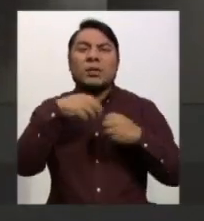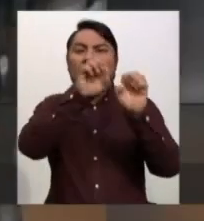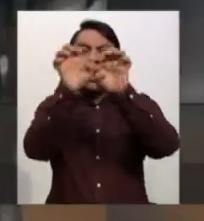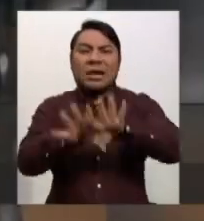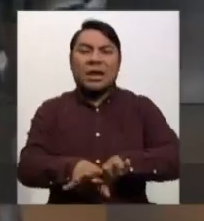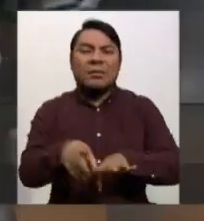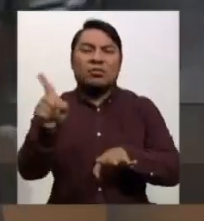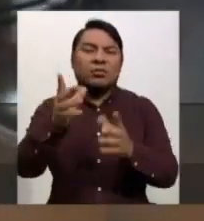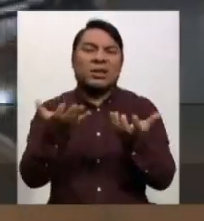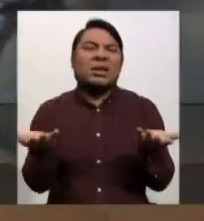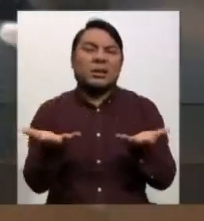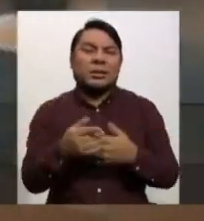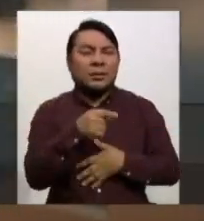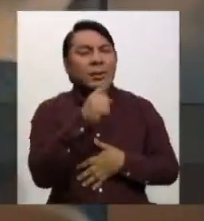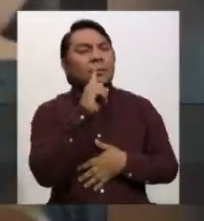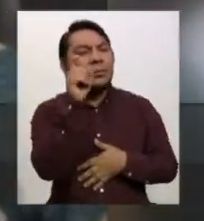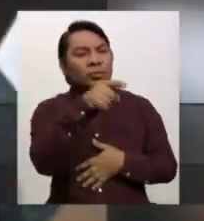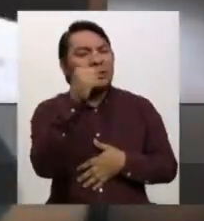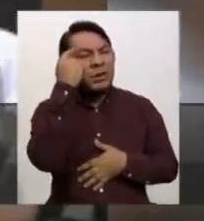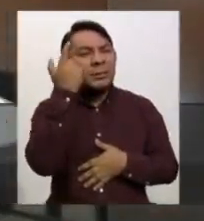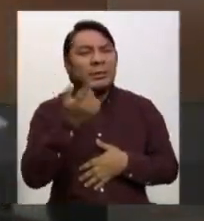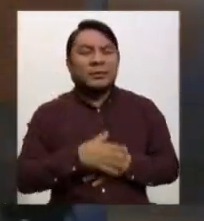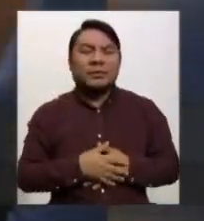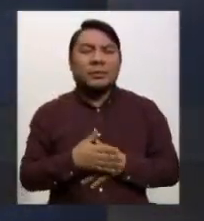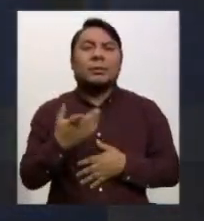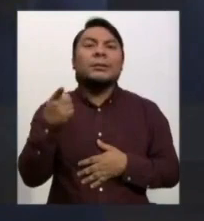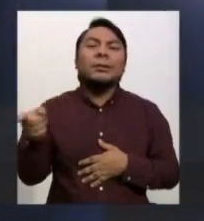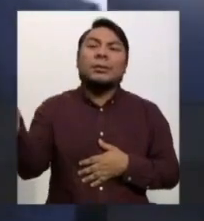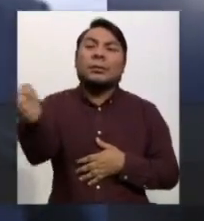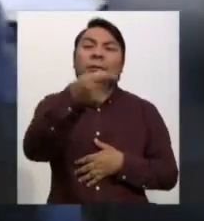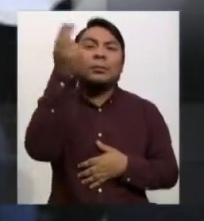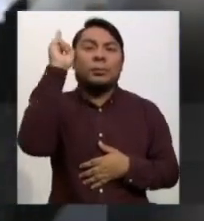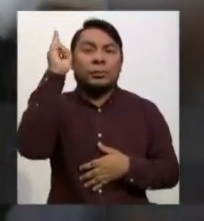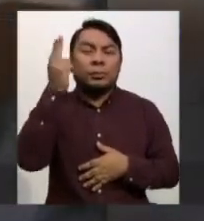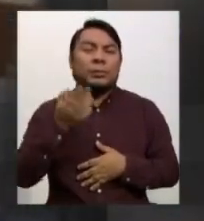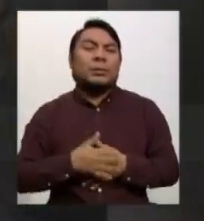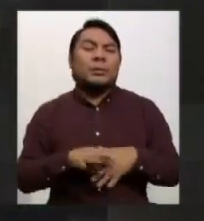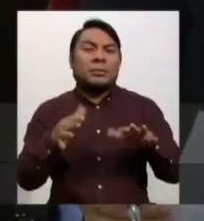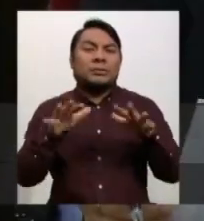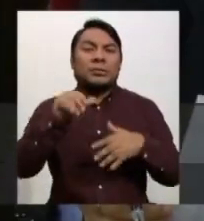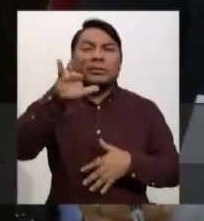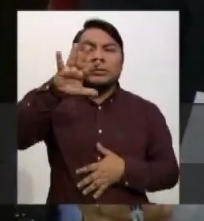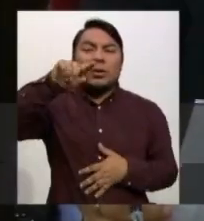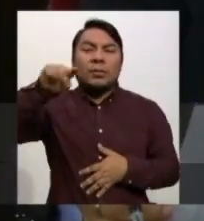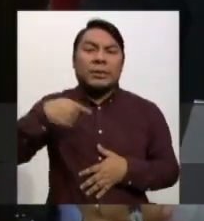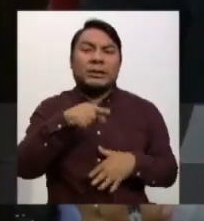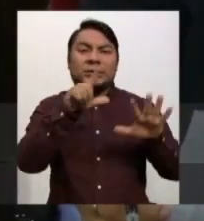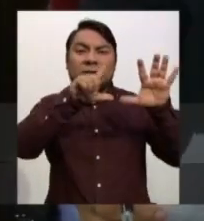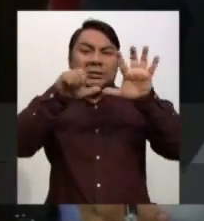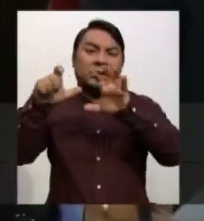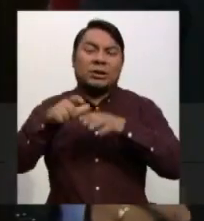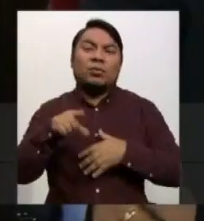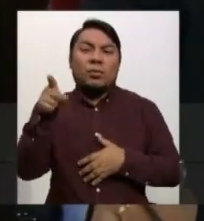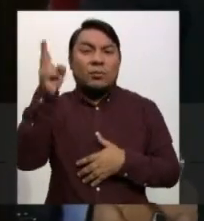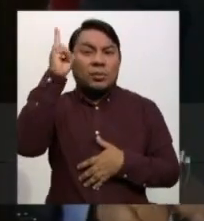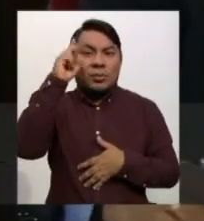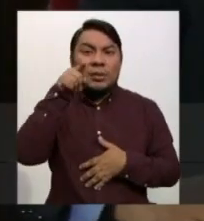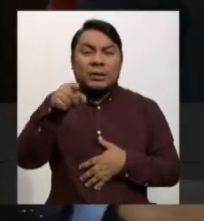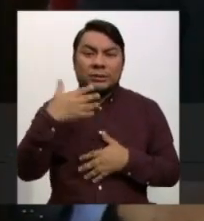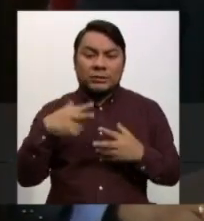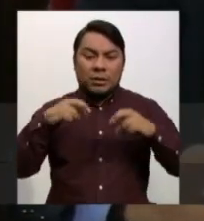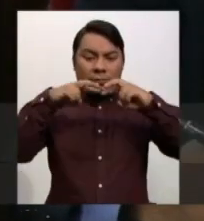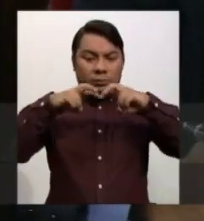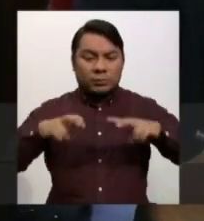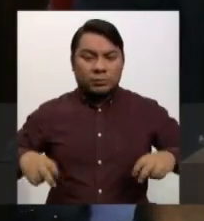señaló. Ningún docente de los cerca de 5.700 docentes que serán